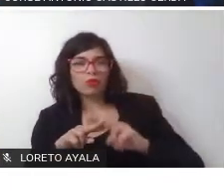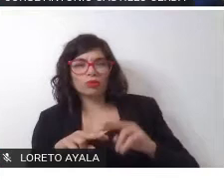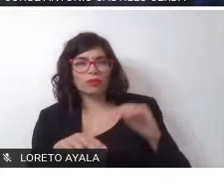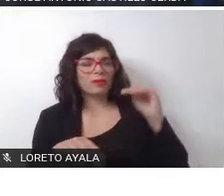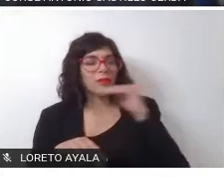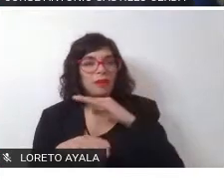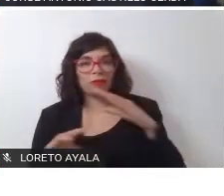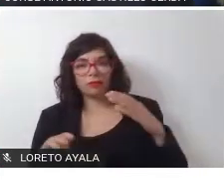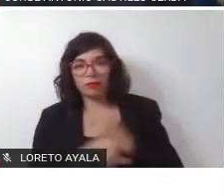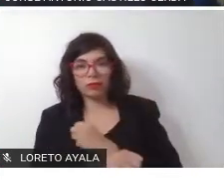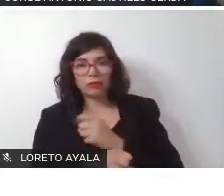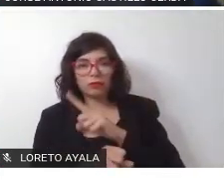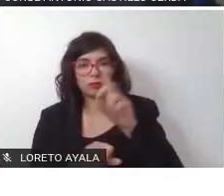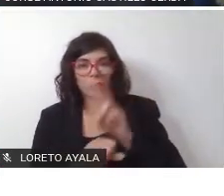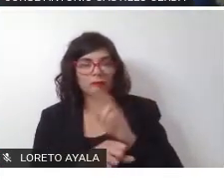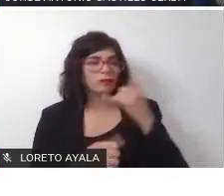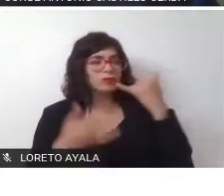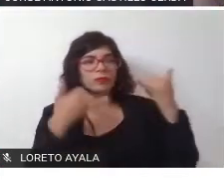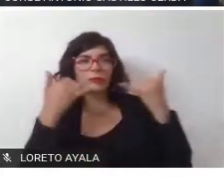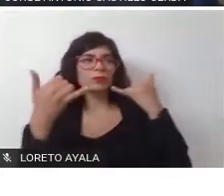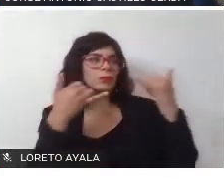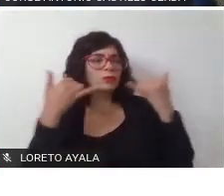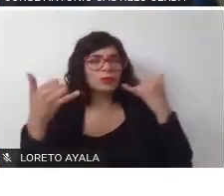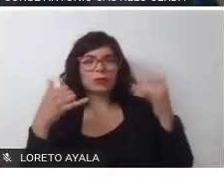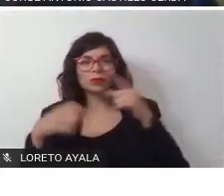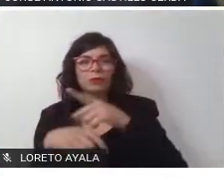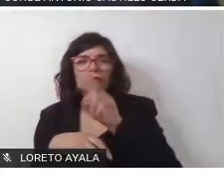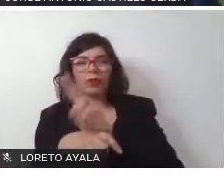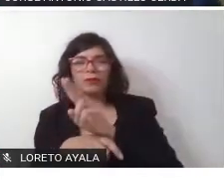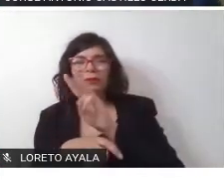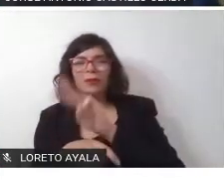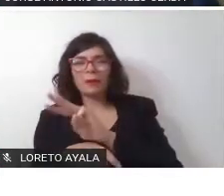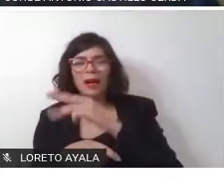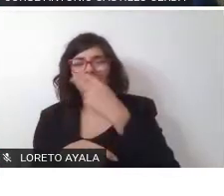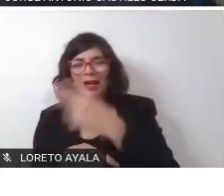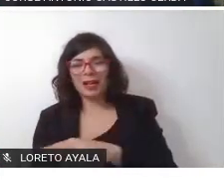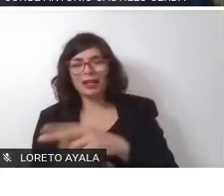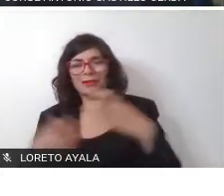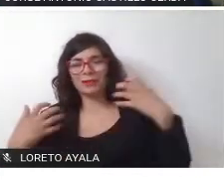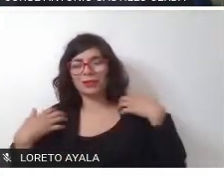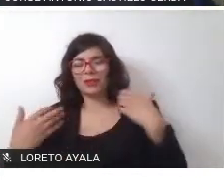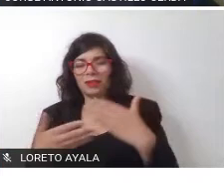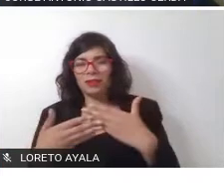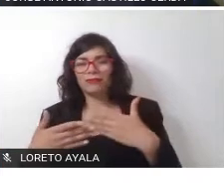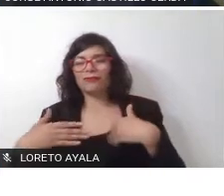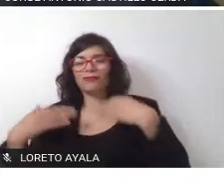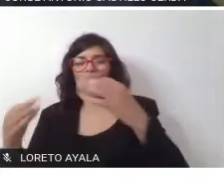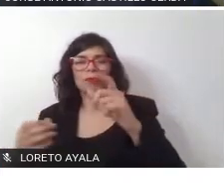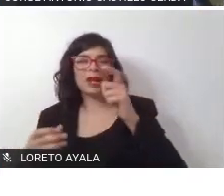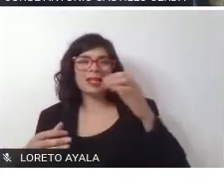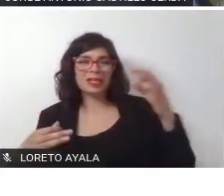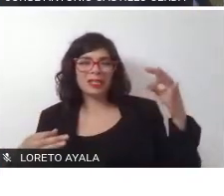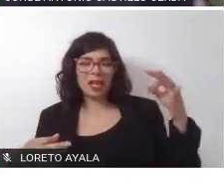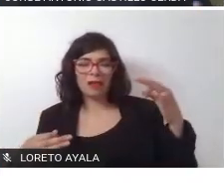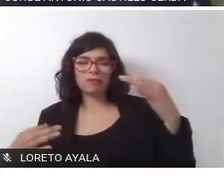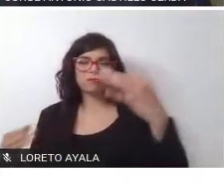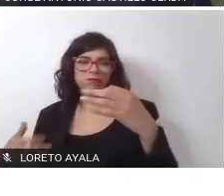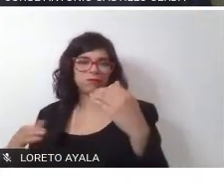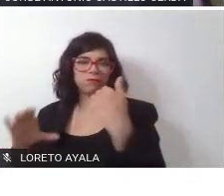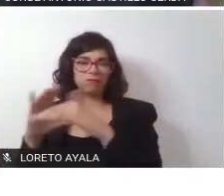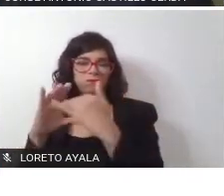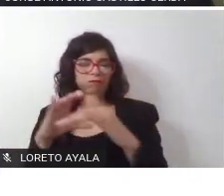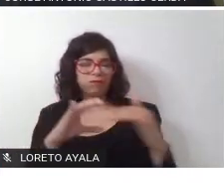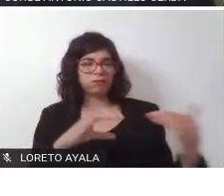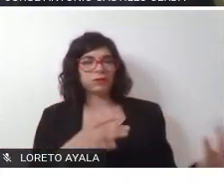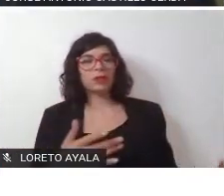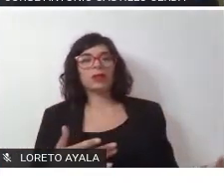los profes, llamados telefónicos con los apoderados, con los alumnos, las entregas de guía. Me encontré con una guía muy simpática